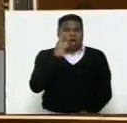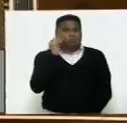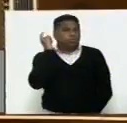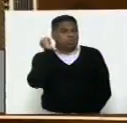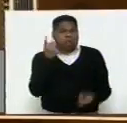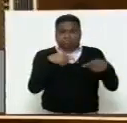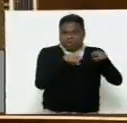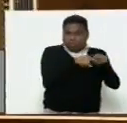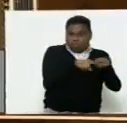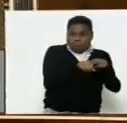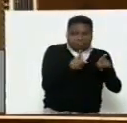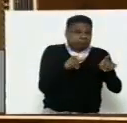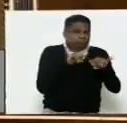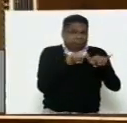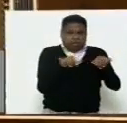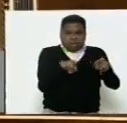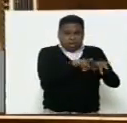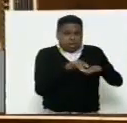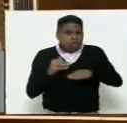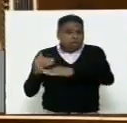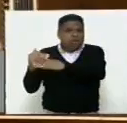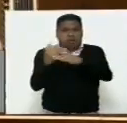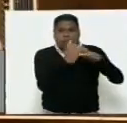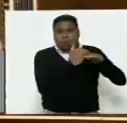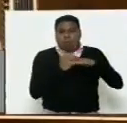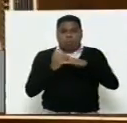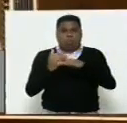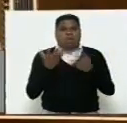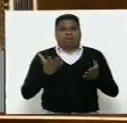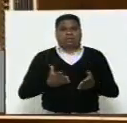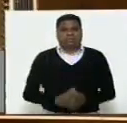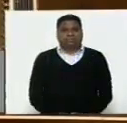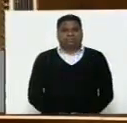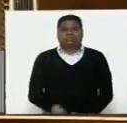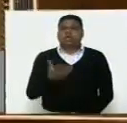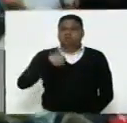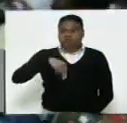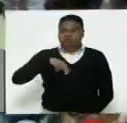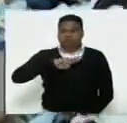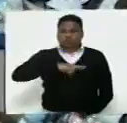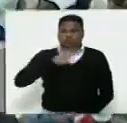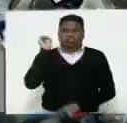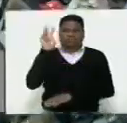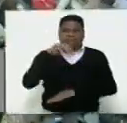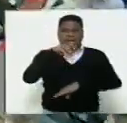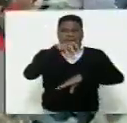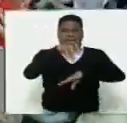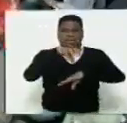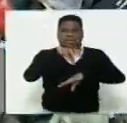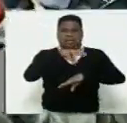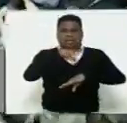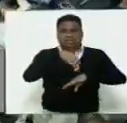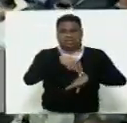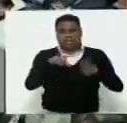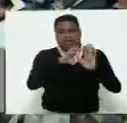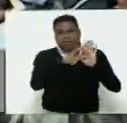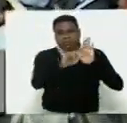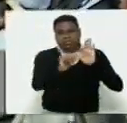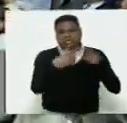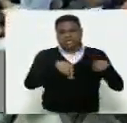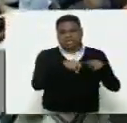es tan igual como la mujer, y esa es la concepción de la Asamblea Nacional Constituyente. Y por eso